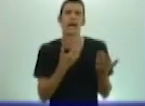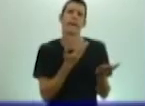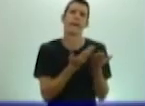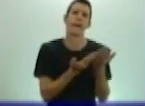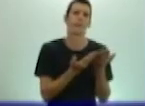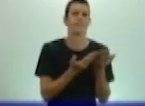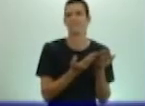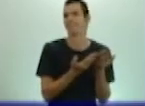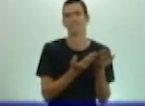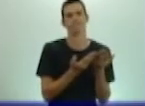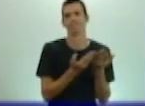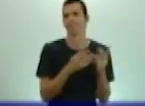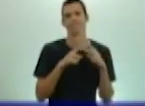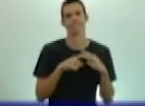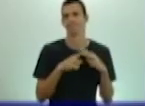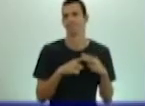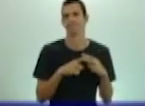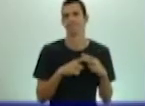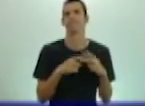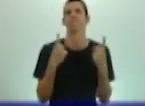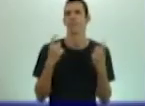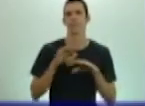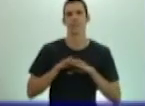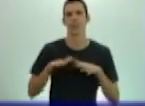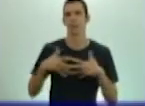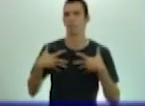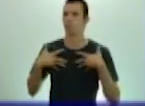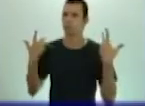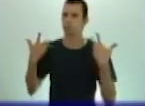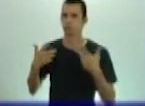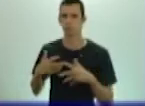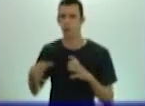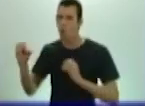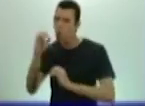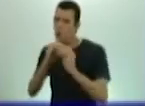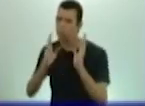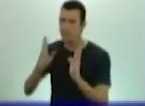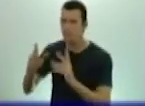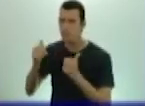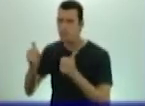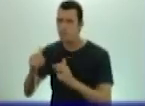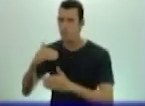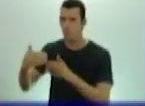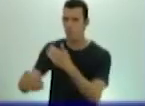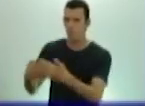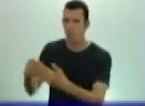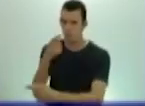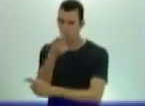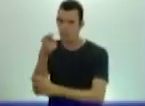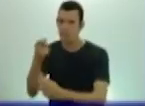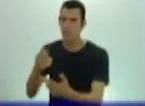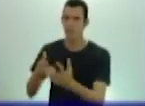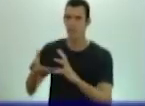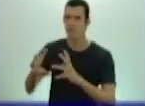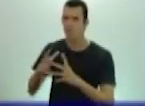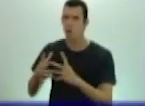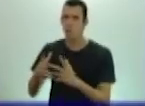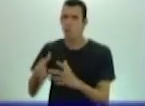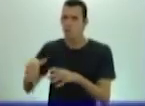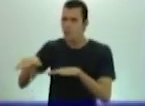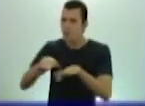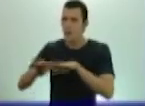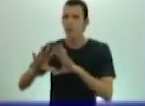político en Rusia. Por lo que fue necesario entonces también organizar todo un proceso, organizar una insurrección